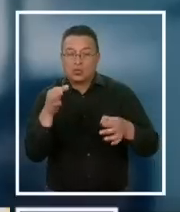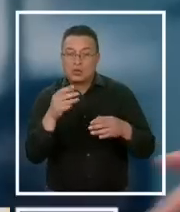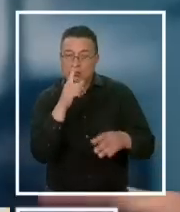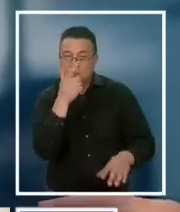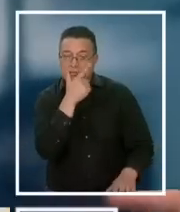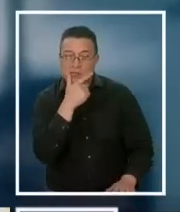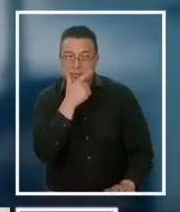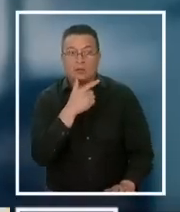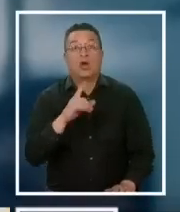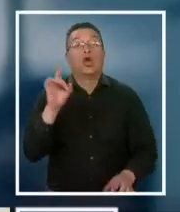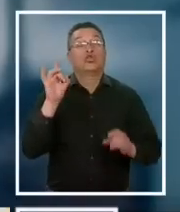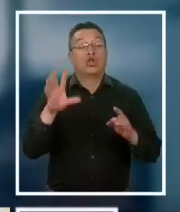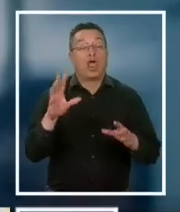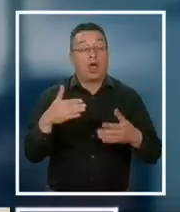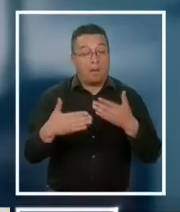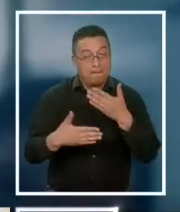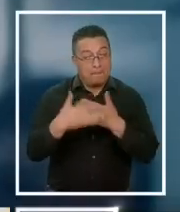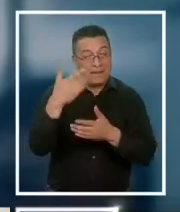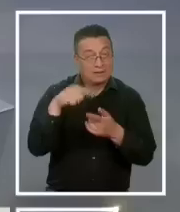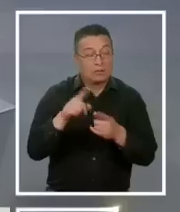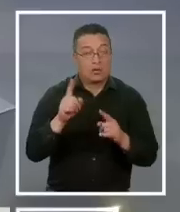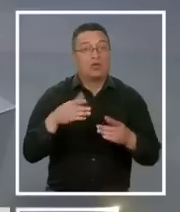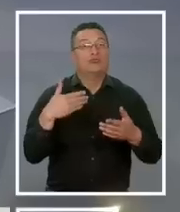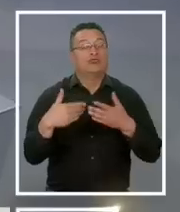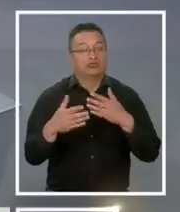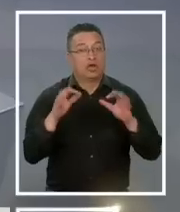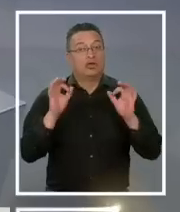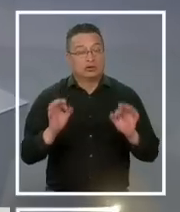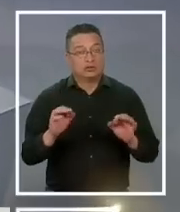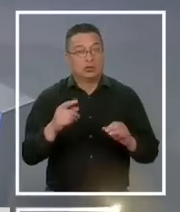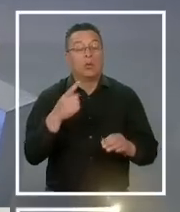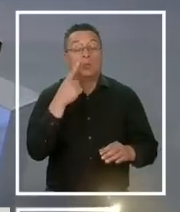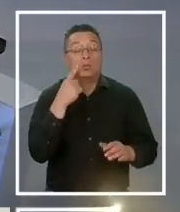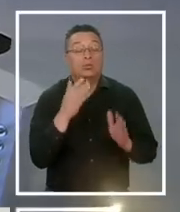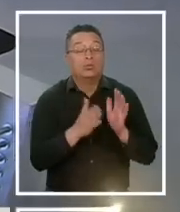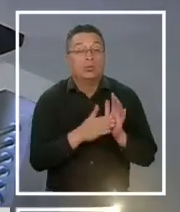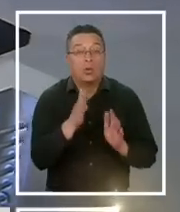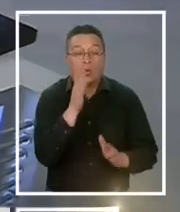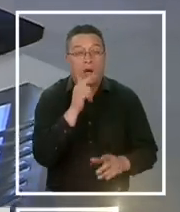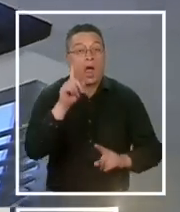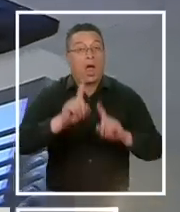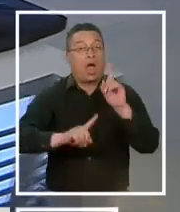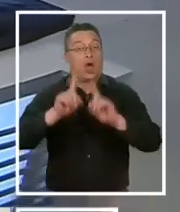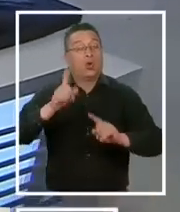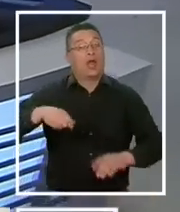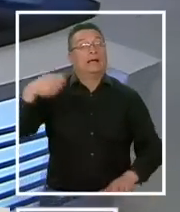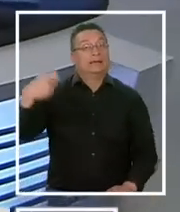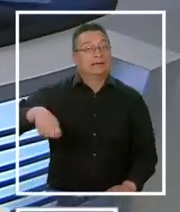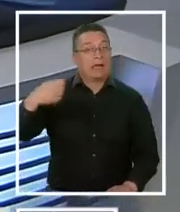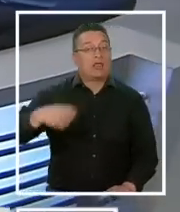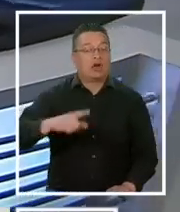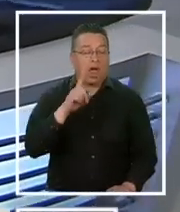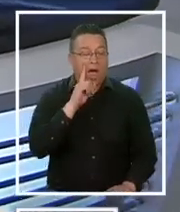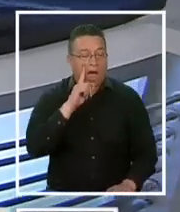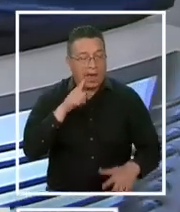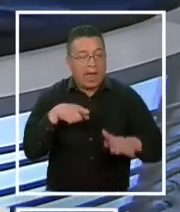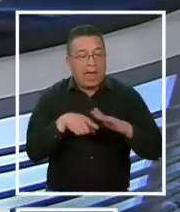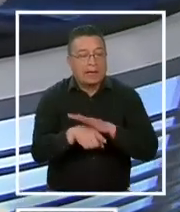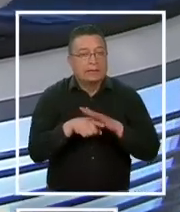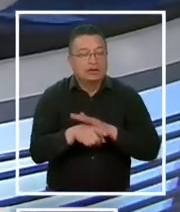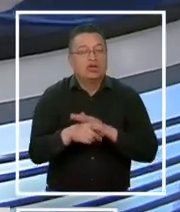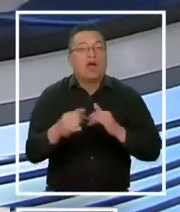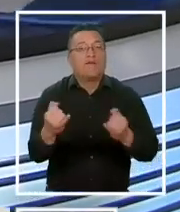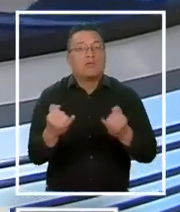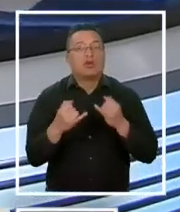y no solo la prensa eventualmente dice él no le consta Pero que que algunos senadores habrían tenido acceso a